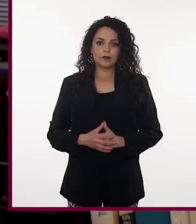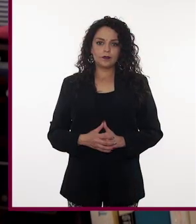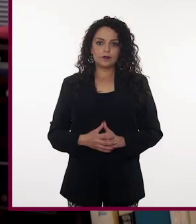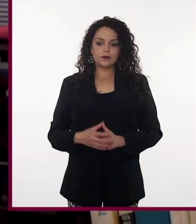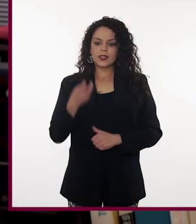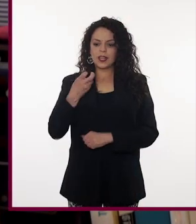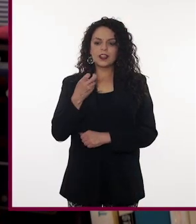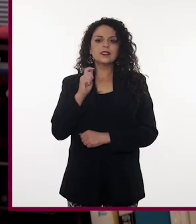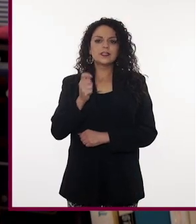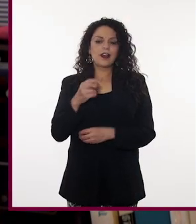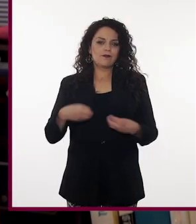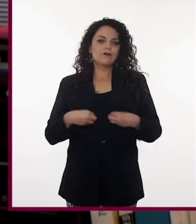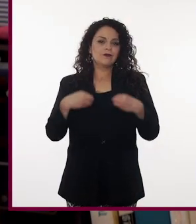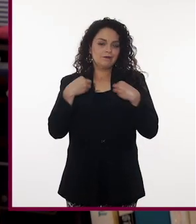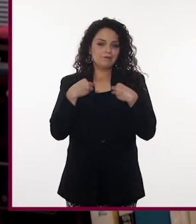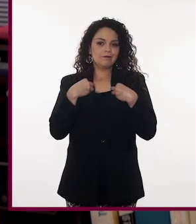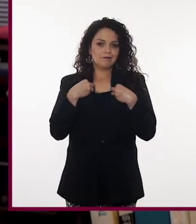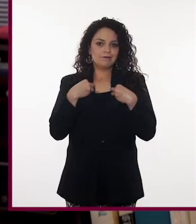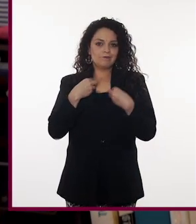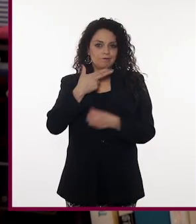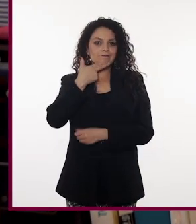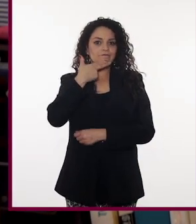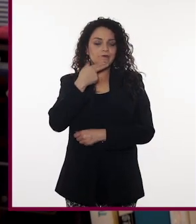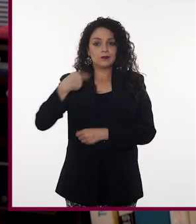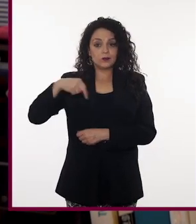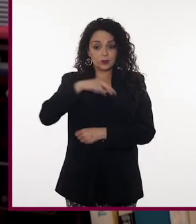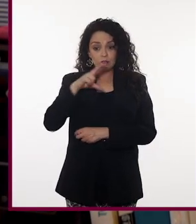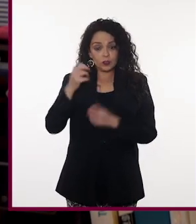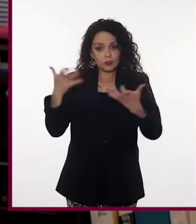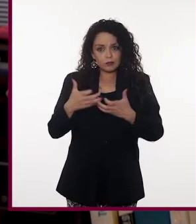Esto fue Vida Productiva. Si no lo hacemos